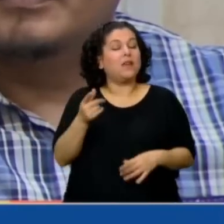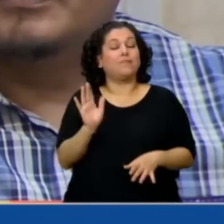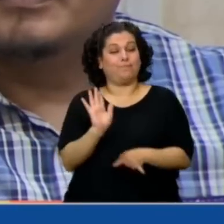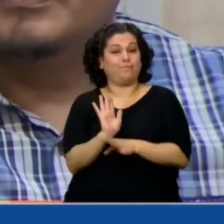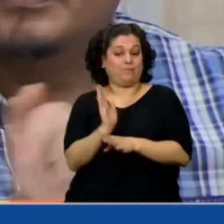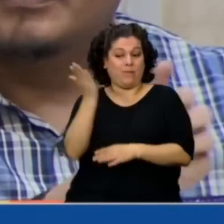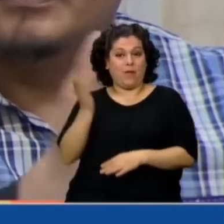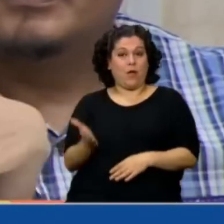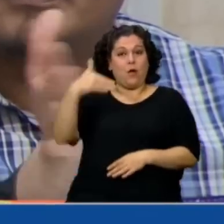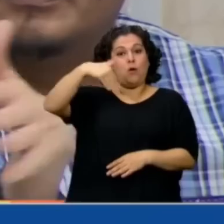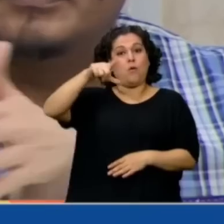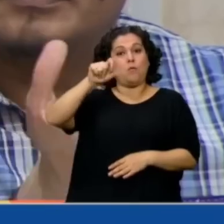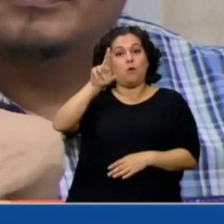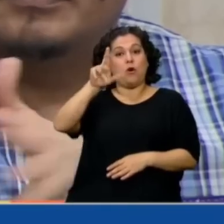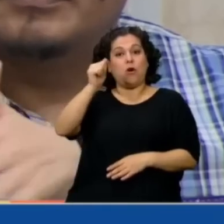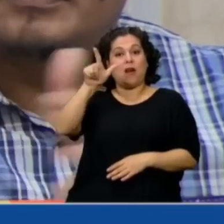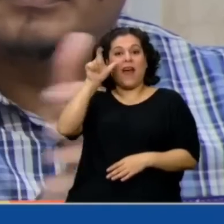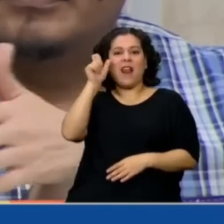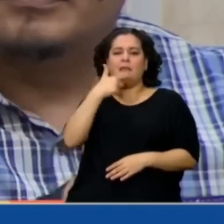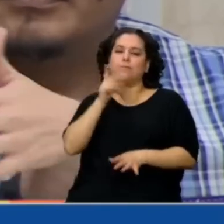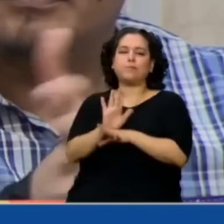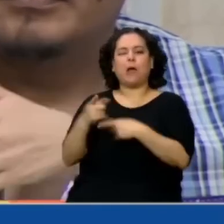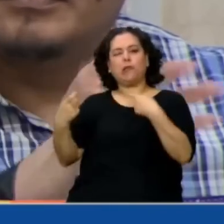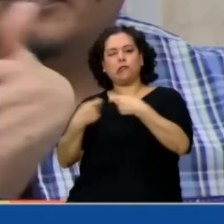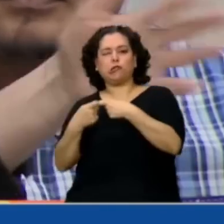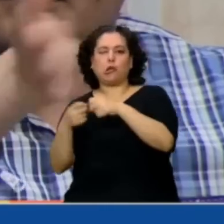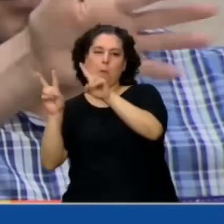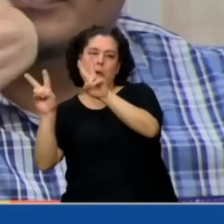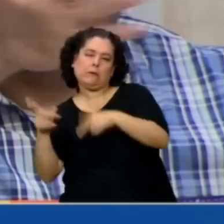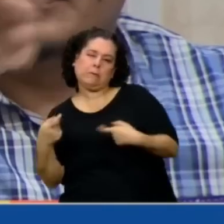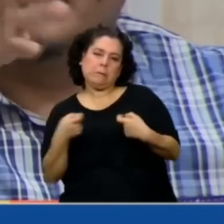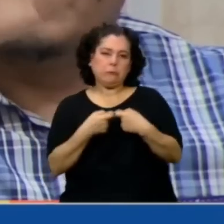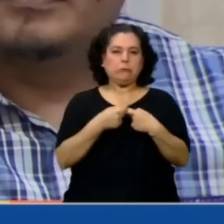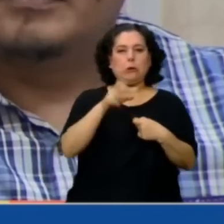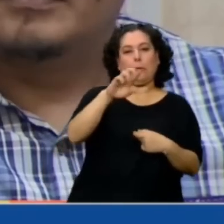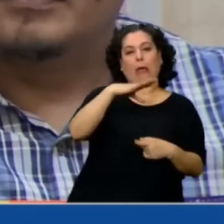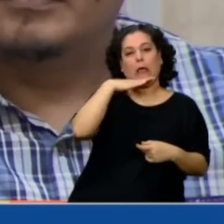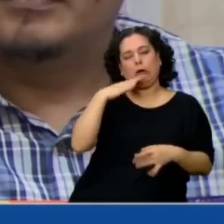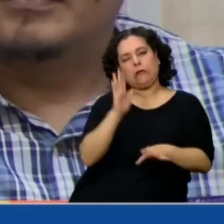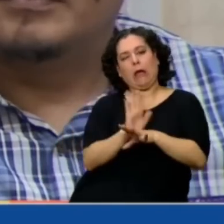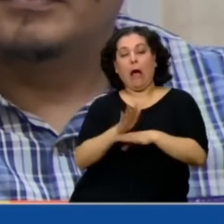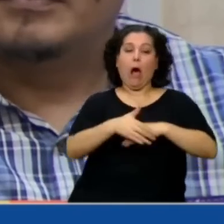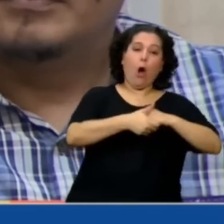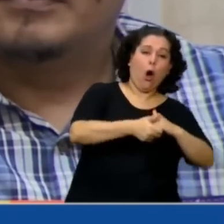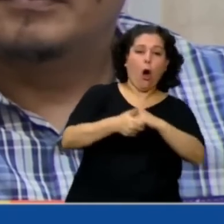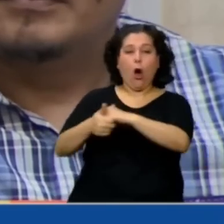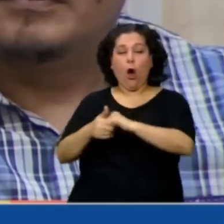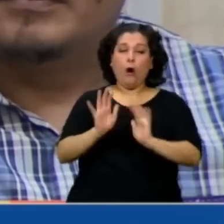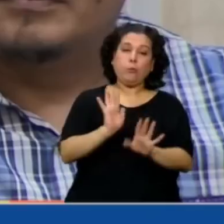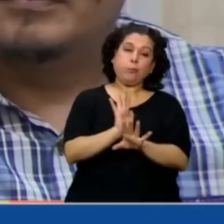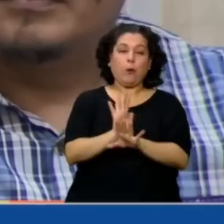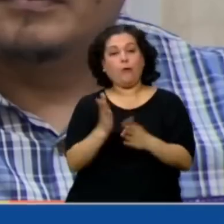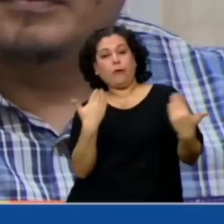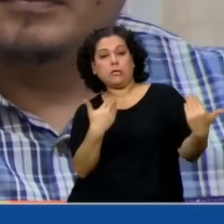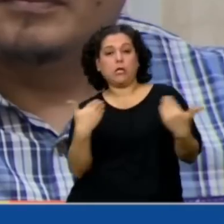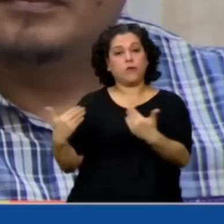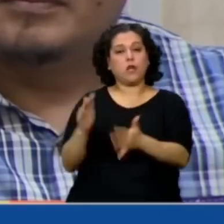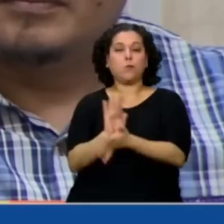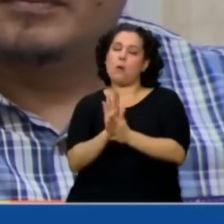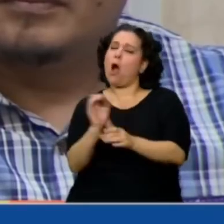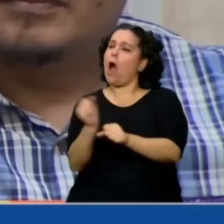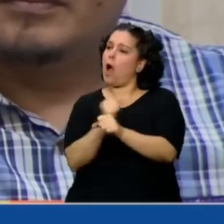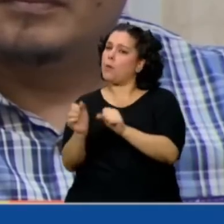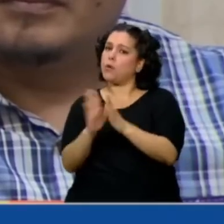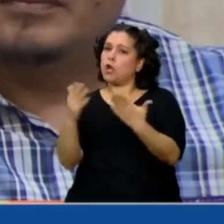Morales, que porque se abrazaba al peronismo, se abrazaba al PJ, se daban palmaditas en la espalda y se felicitaban aprobando la